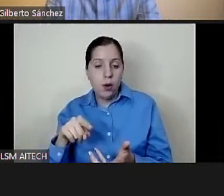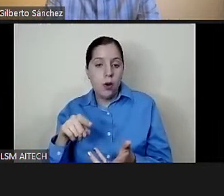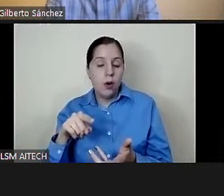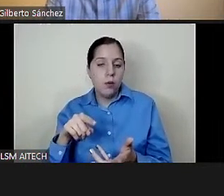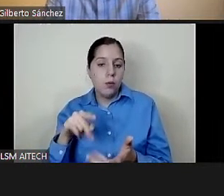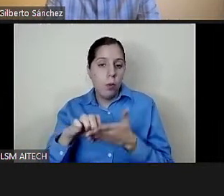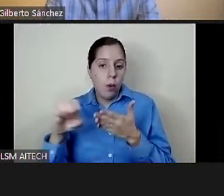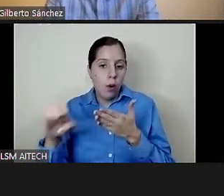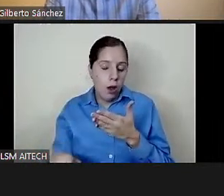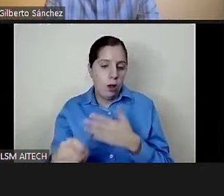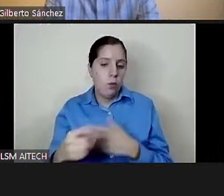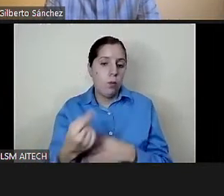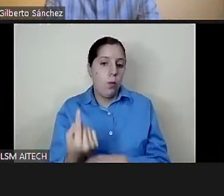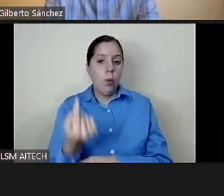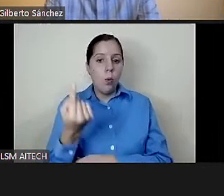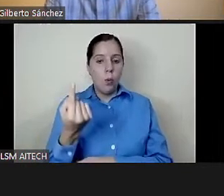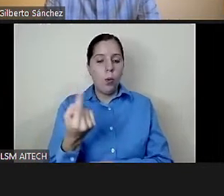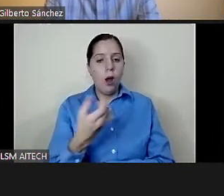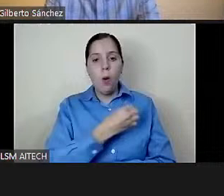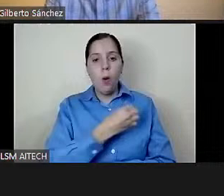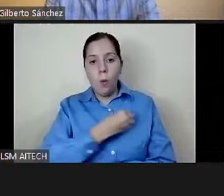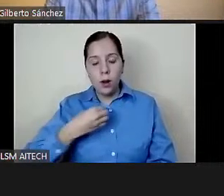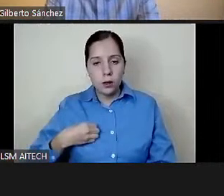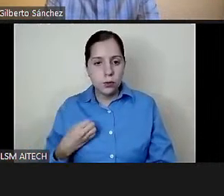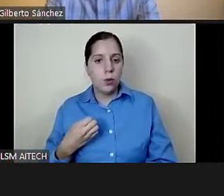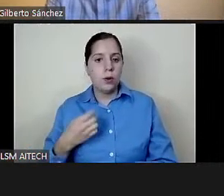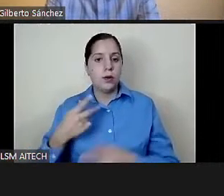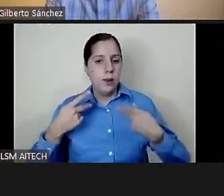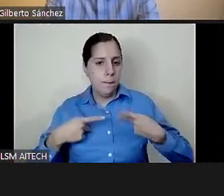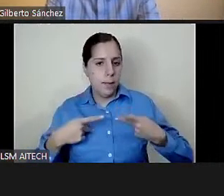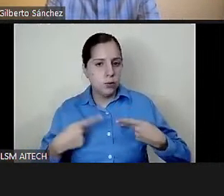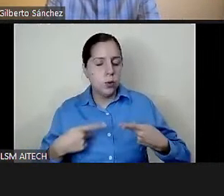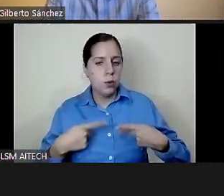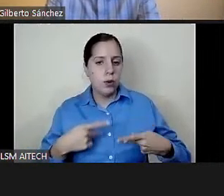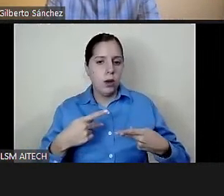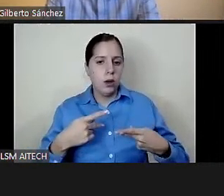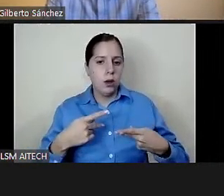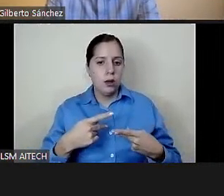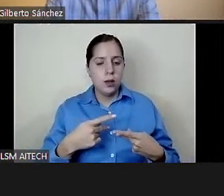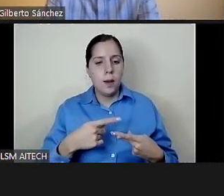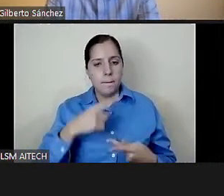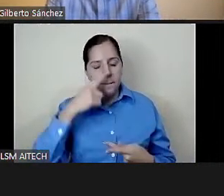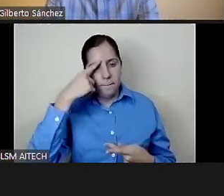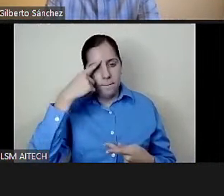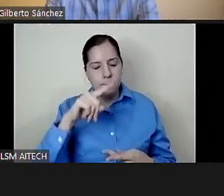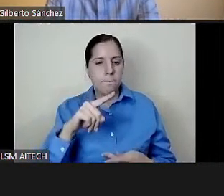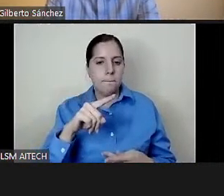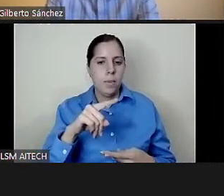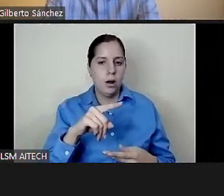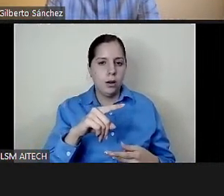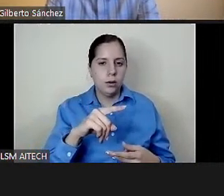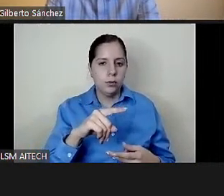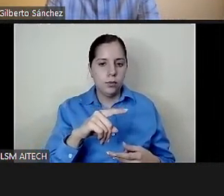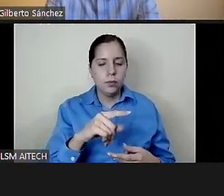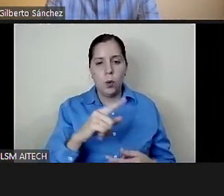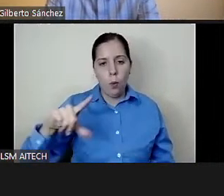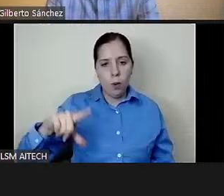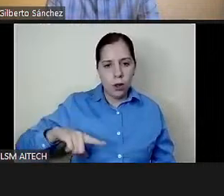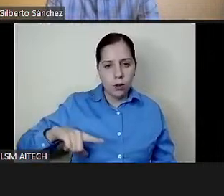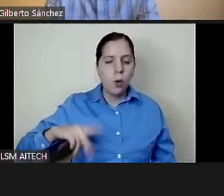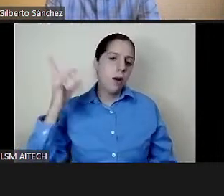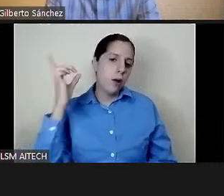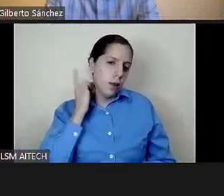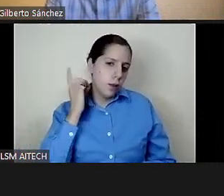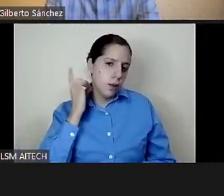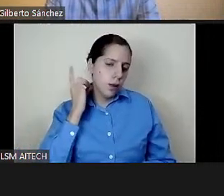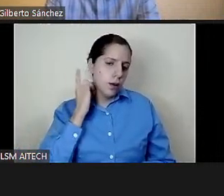las funciones y obligaciones de las y los funcionarios electos a los cargos de elección popular locales, la gubernatura, las diputaciones locales,